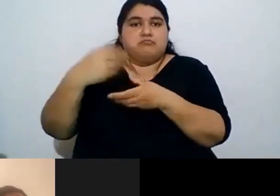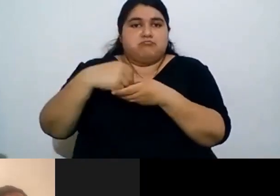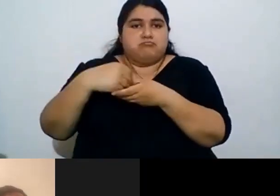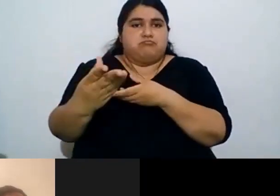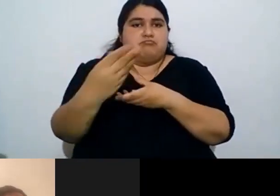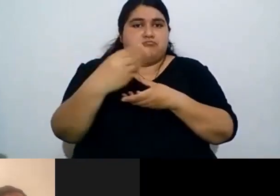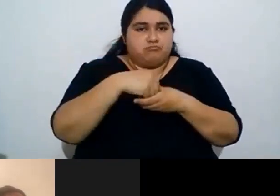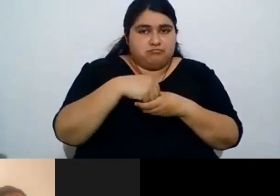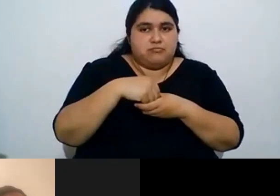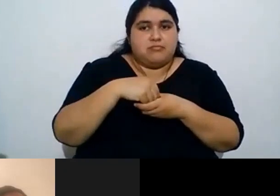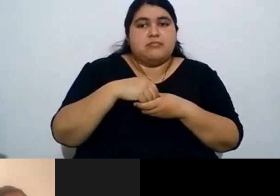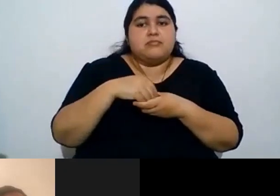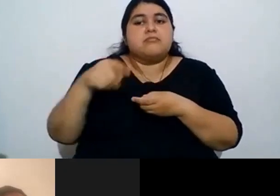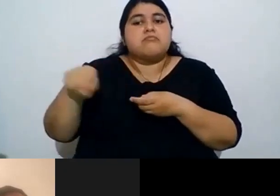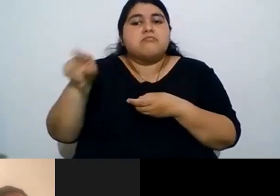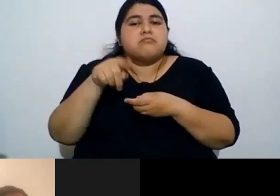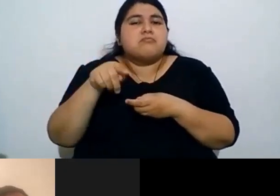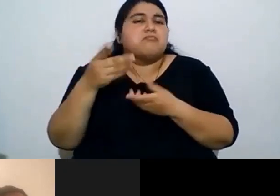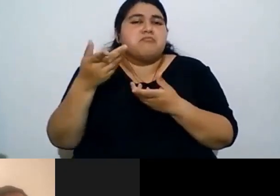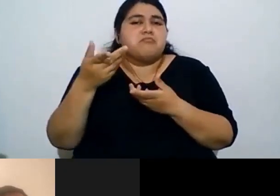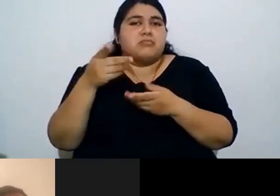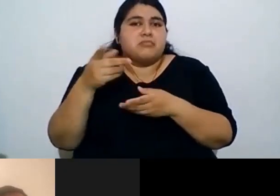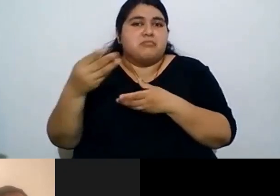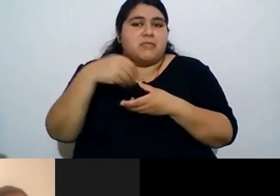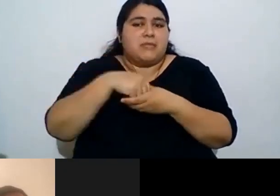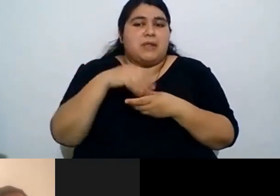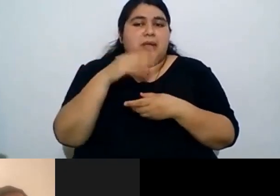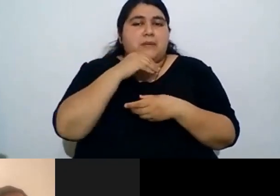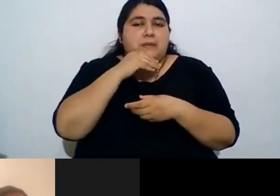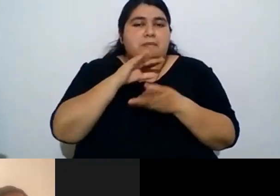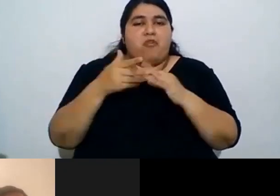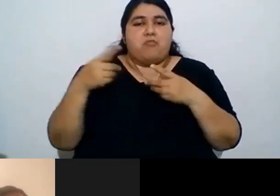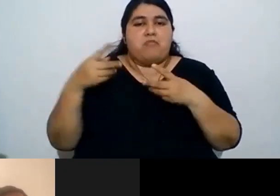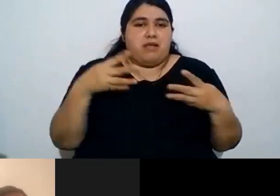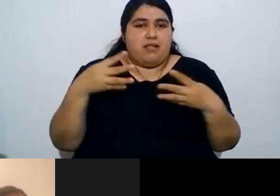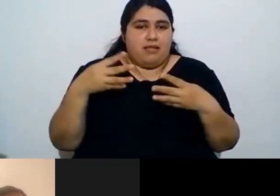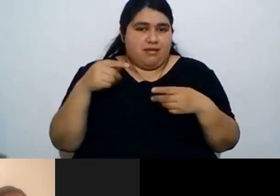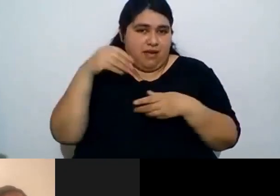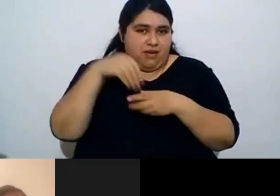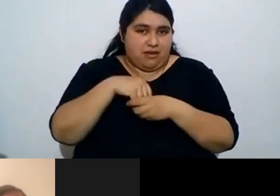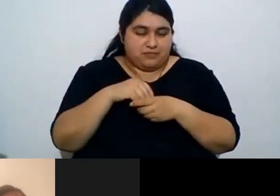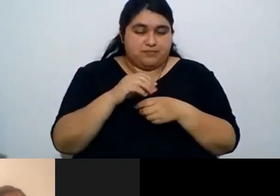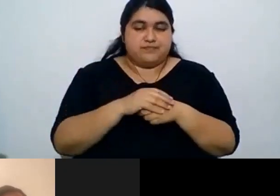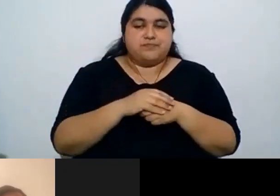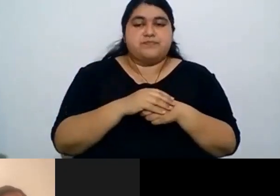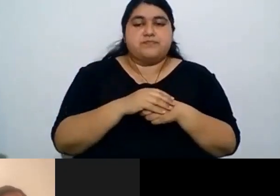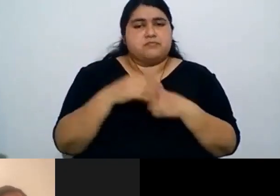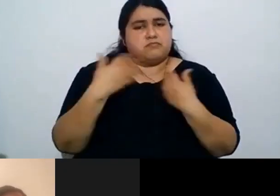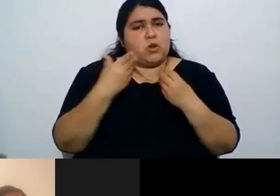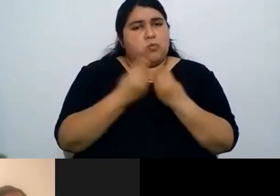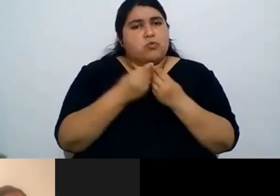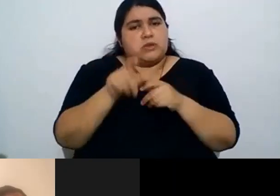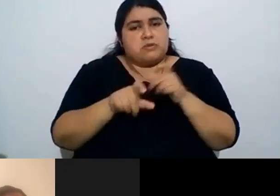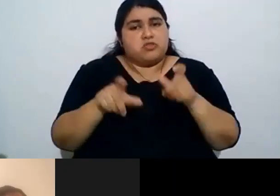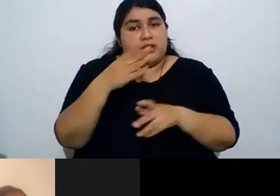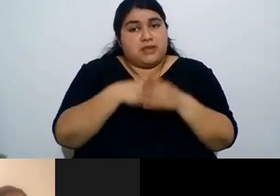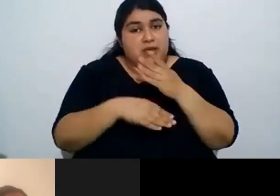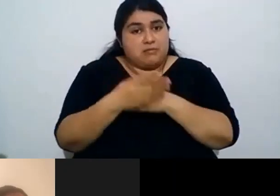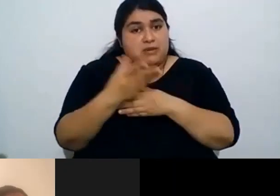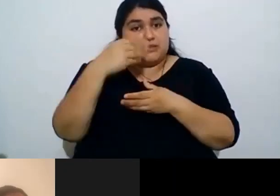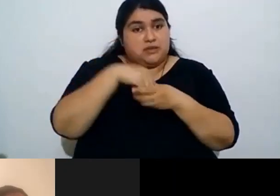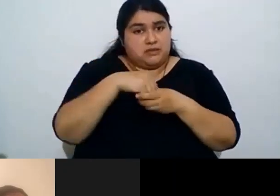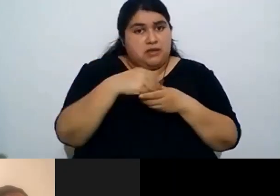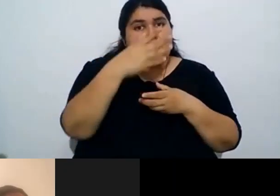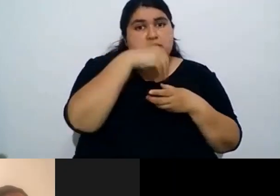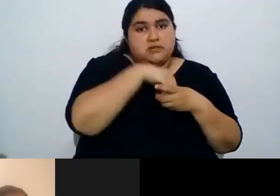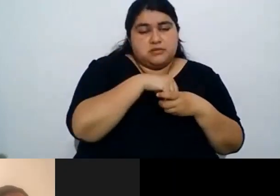claramente vulnerables y hacerlas pasar por guerrilleros. Aquí hubo muchas personas con discapacidad, sabemos el